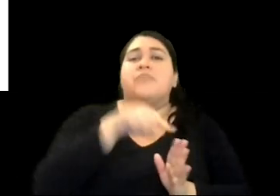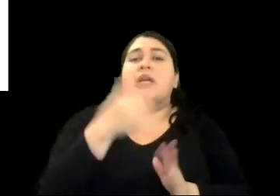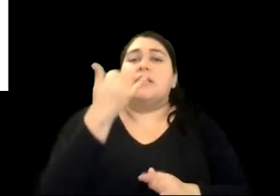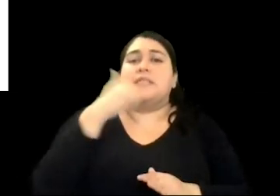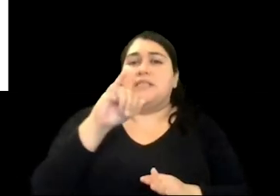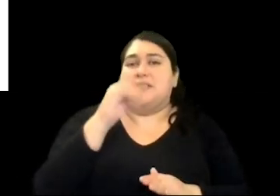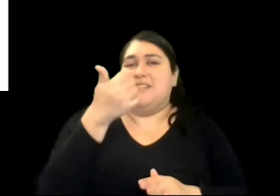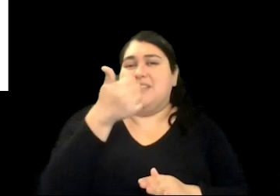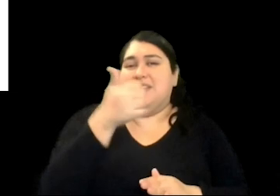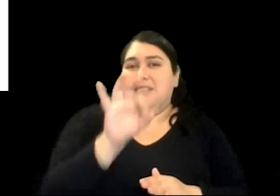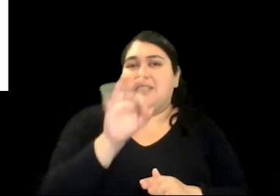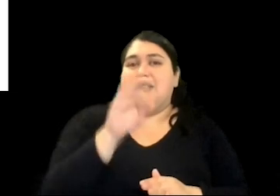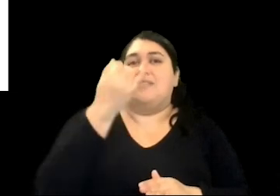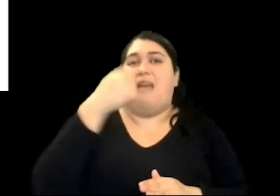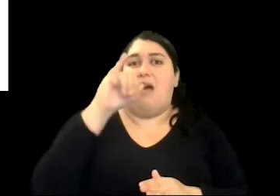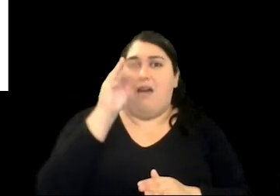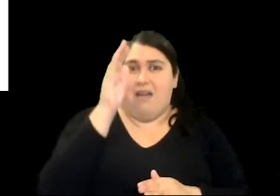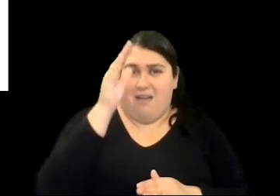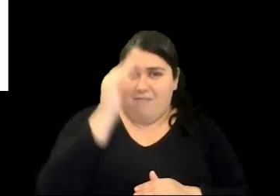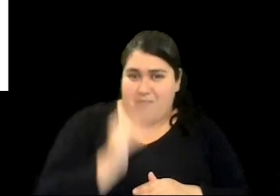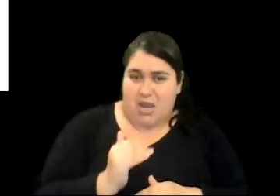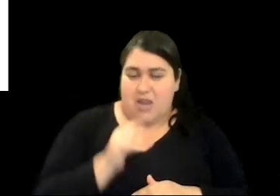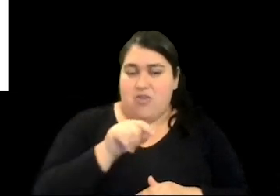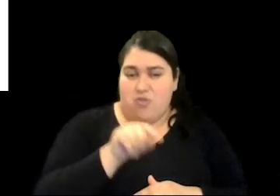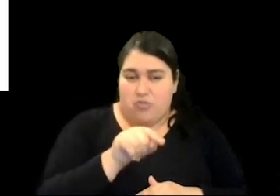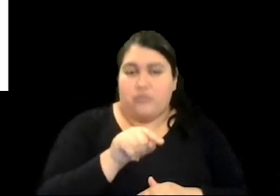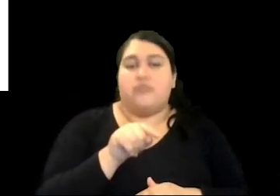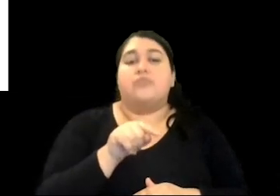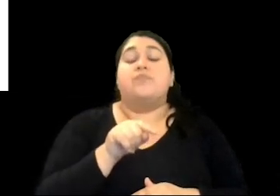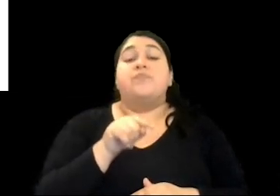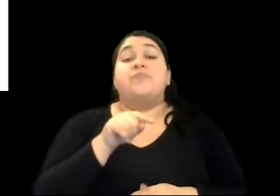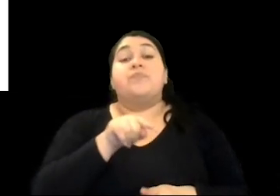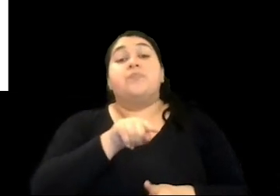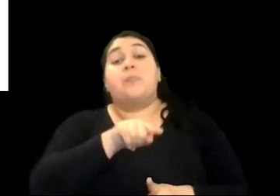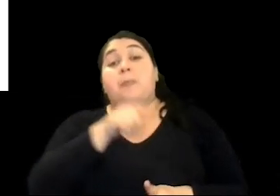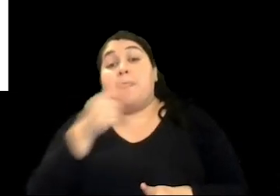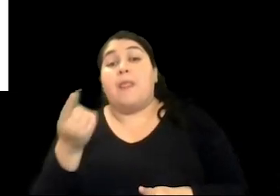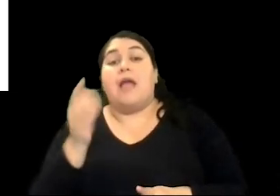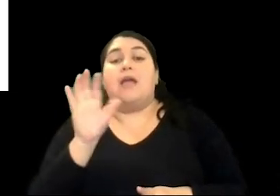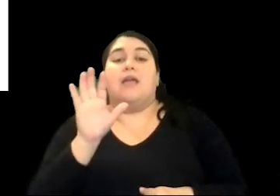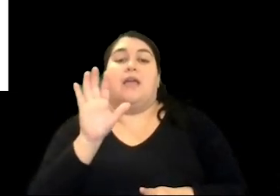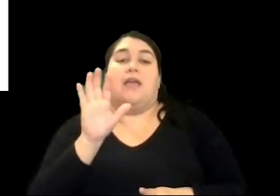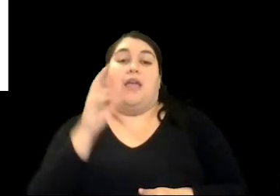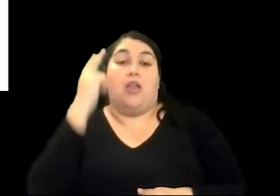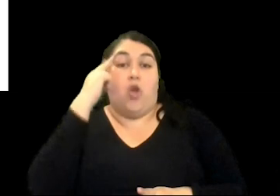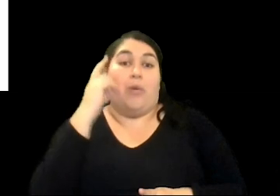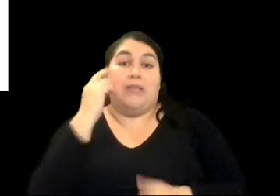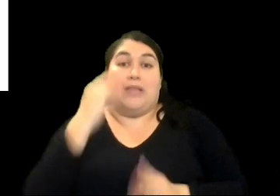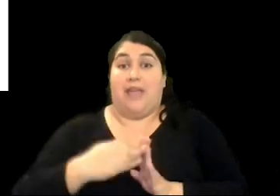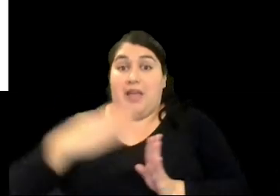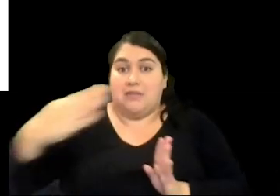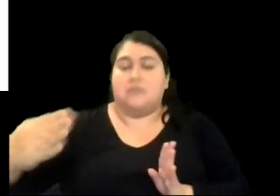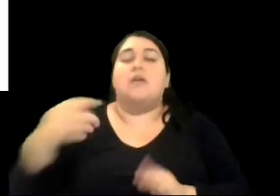mi capital original, si pago desde el día 31 al 60, y tengo una condonación del 50% si pago del día 61